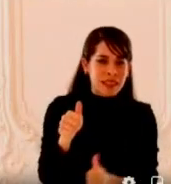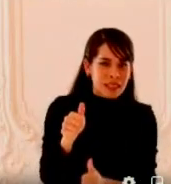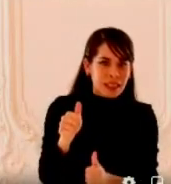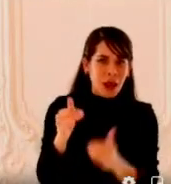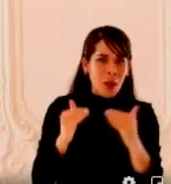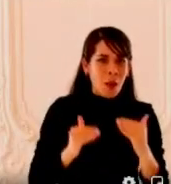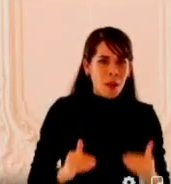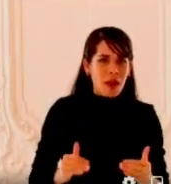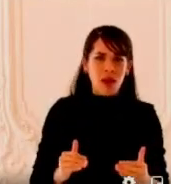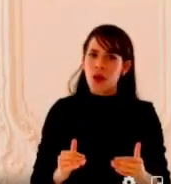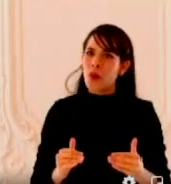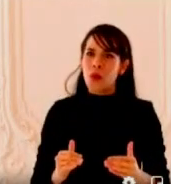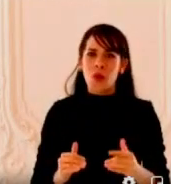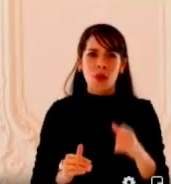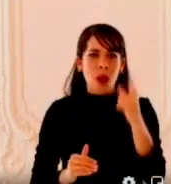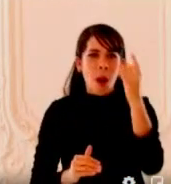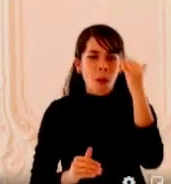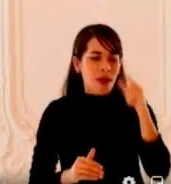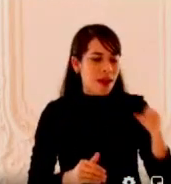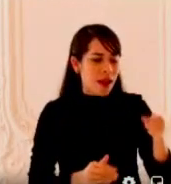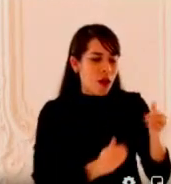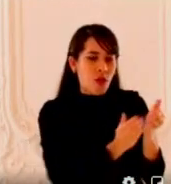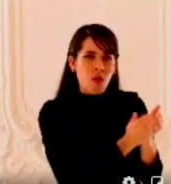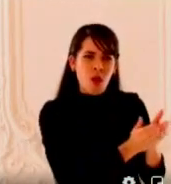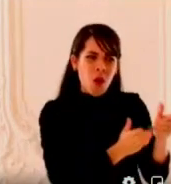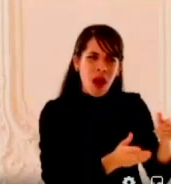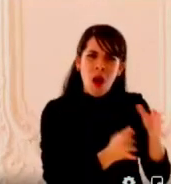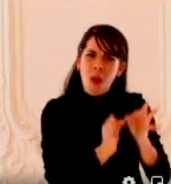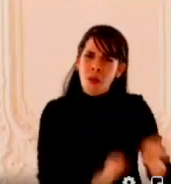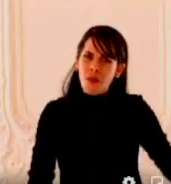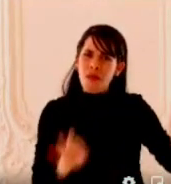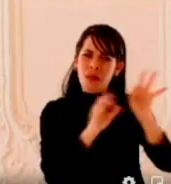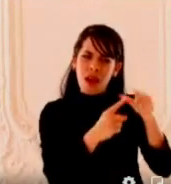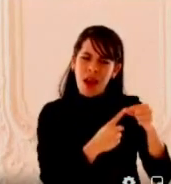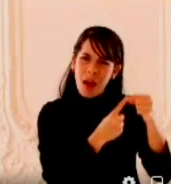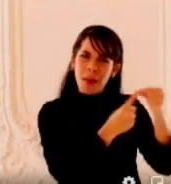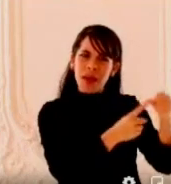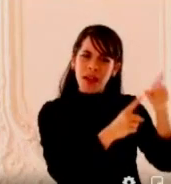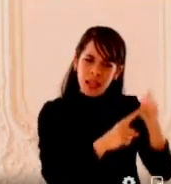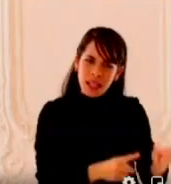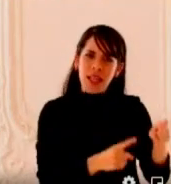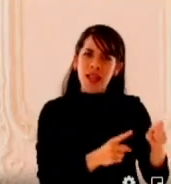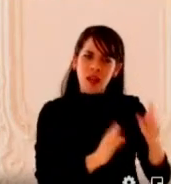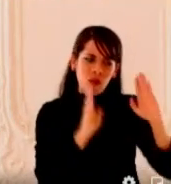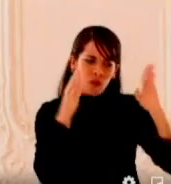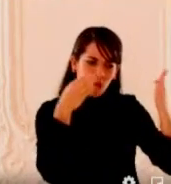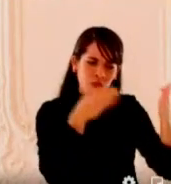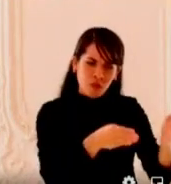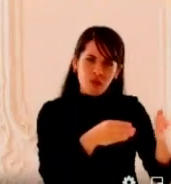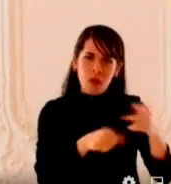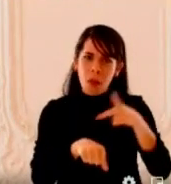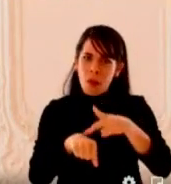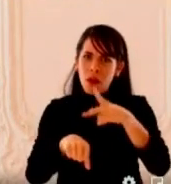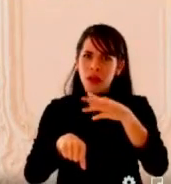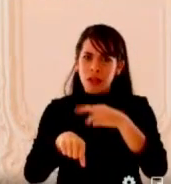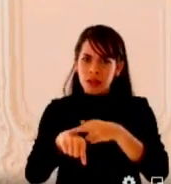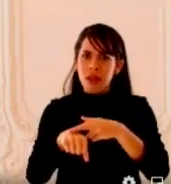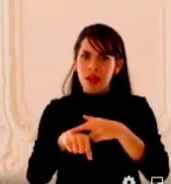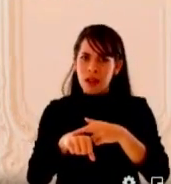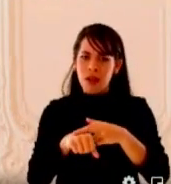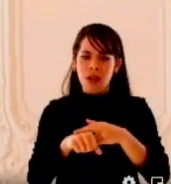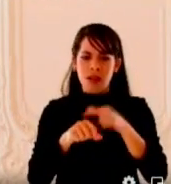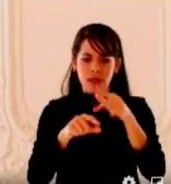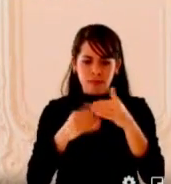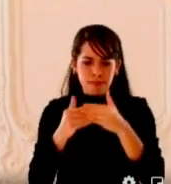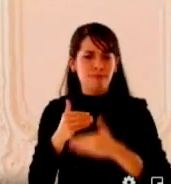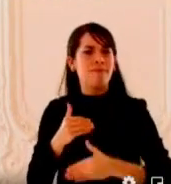Autoridad de los Puertos tiene que jugar un rol mucho más protagónico en la planificación portuaria de Puerto Rico en los próximos 5 y 10 años por